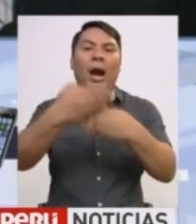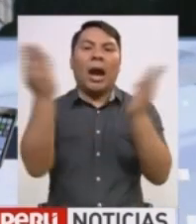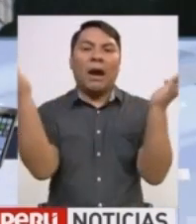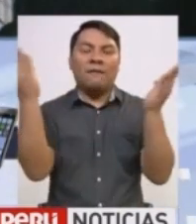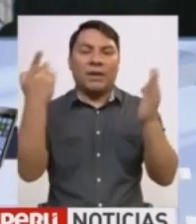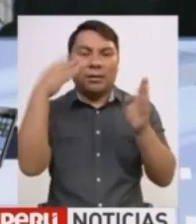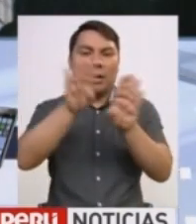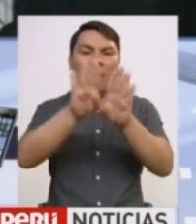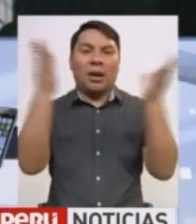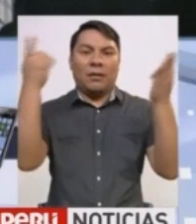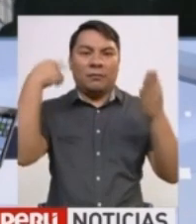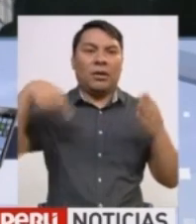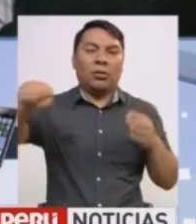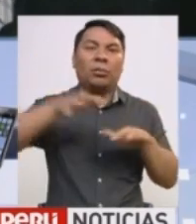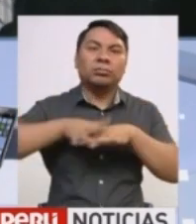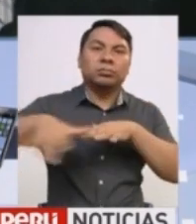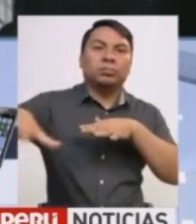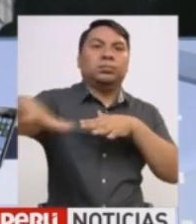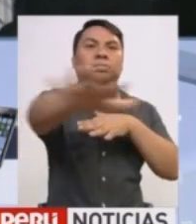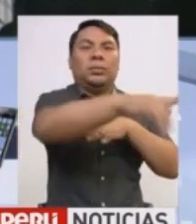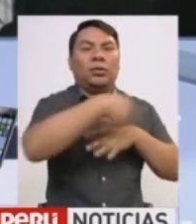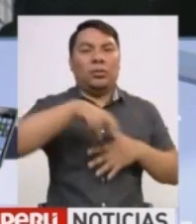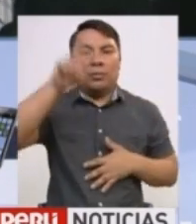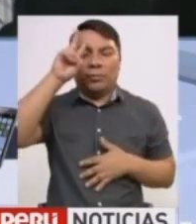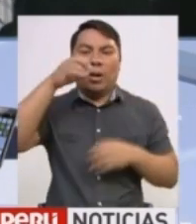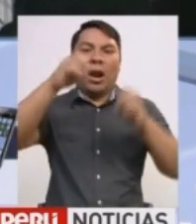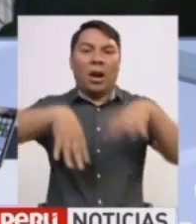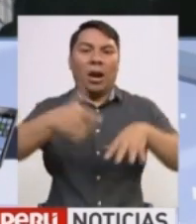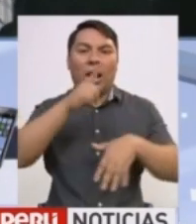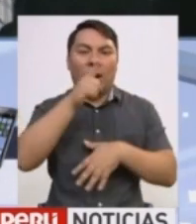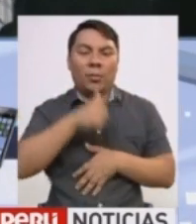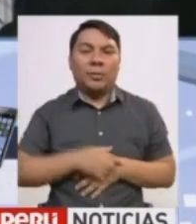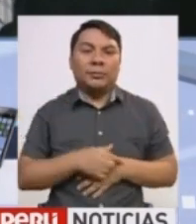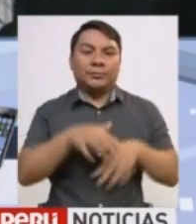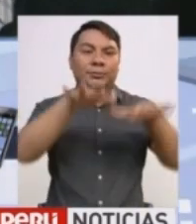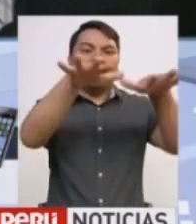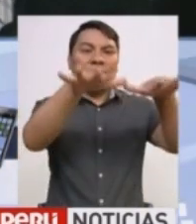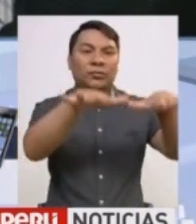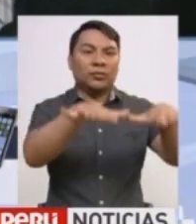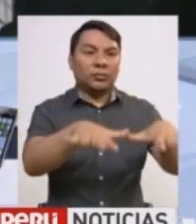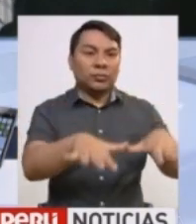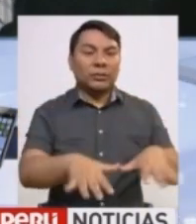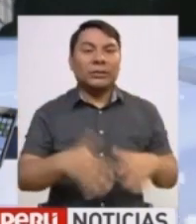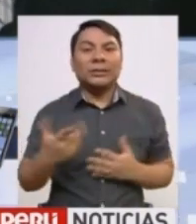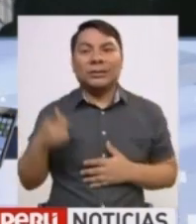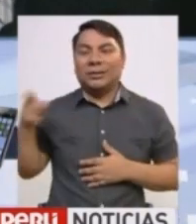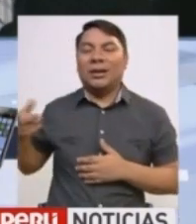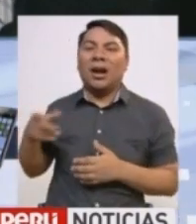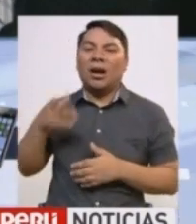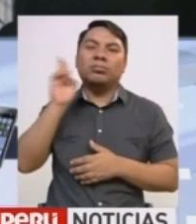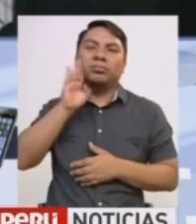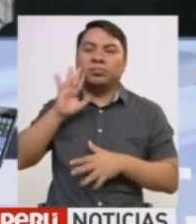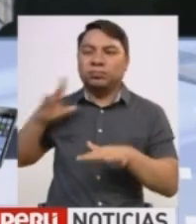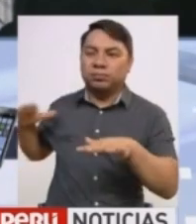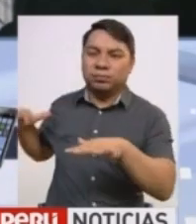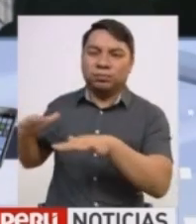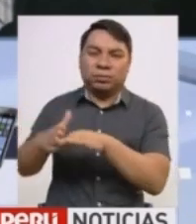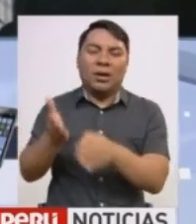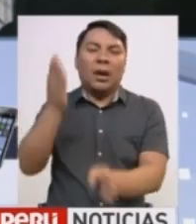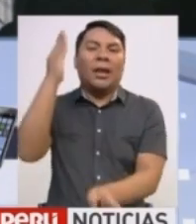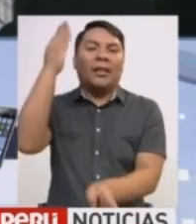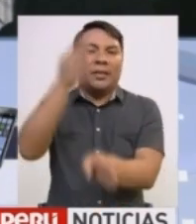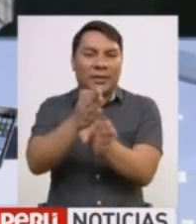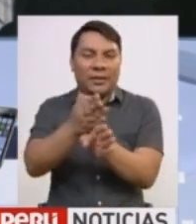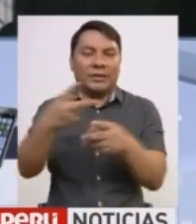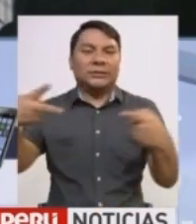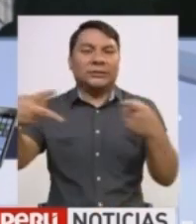los diferentes puntos de la capital. Pero además le decimos que si es que ni siquiera pueden ver un camión